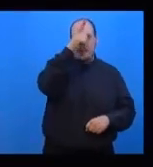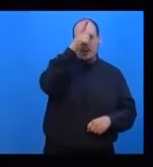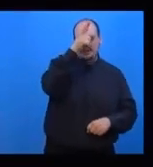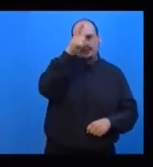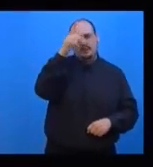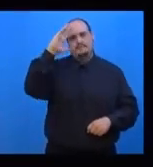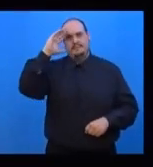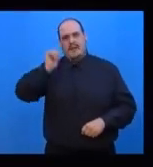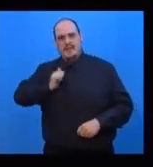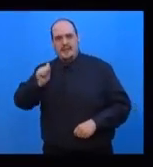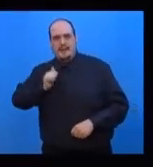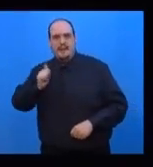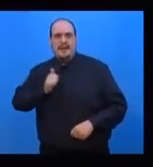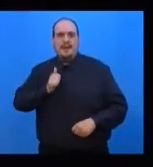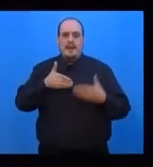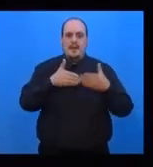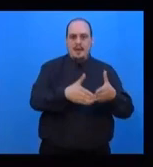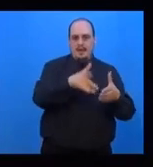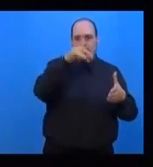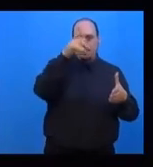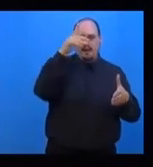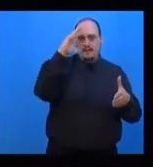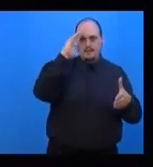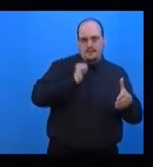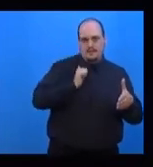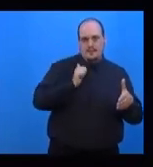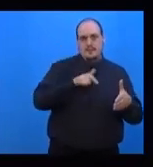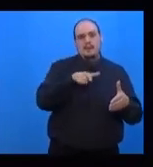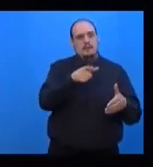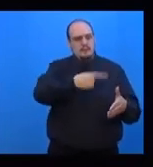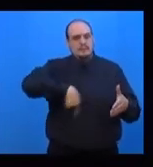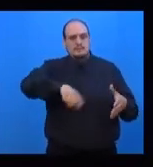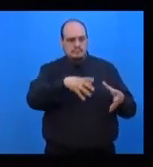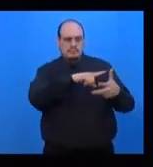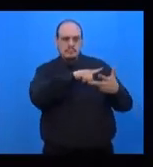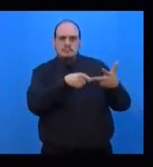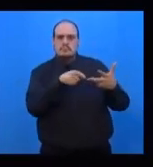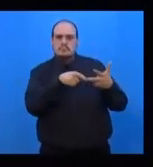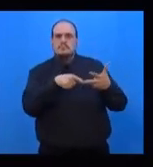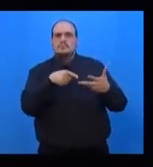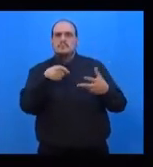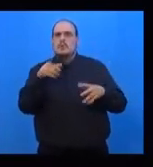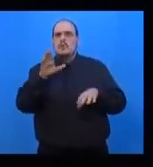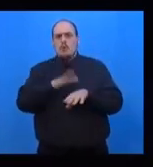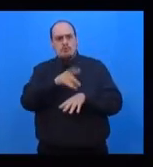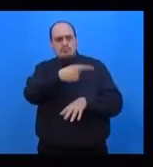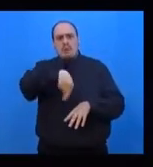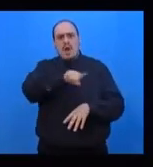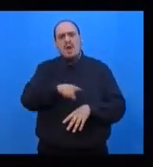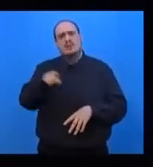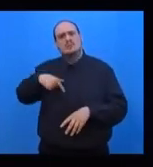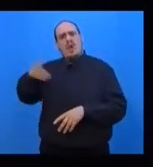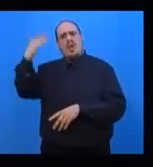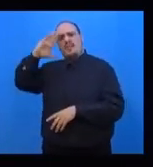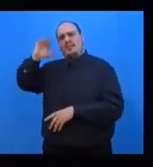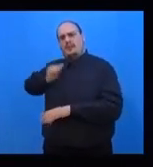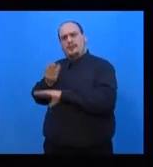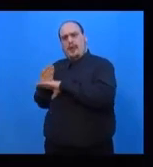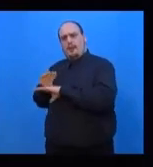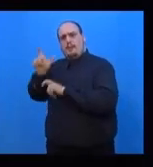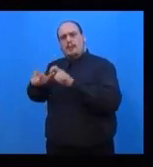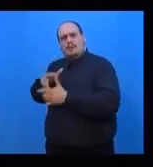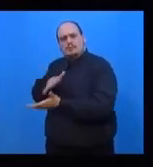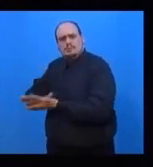gendarmería la prefectura fueron partícipes del genocidio bajo la última dictadura acá hay candidatos